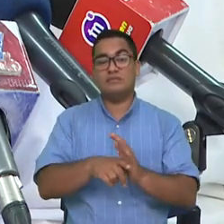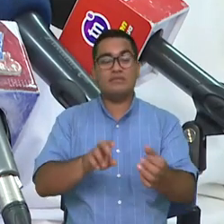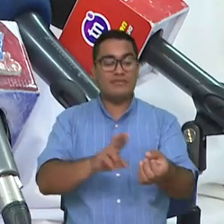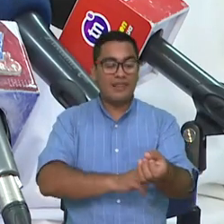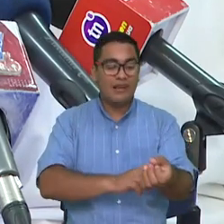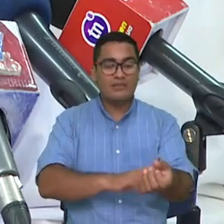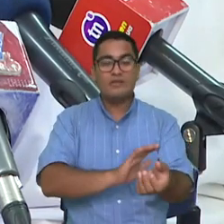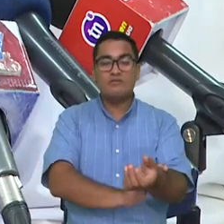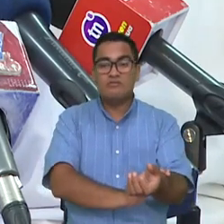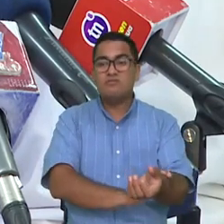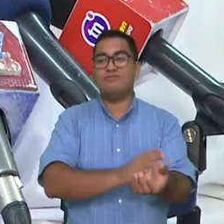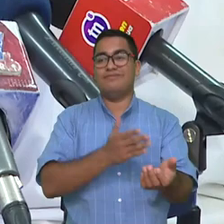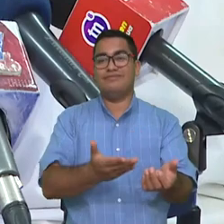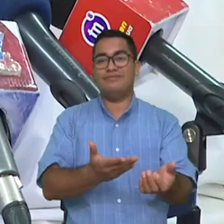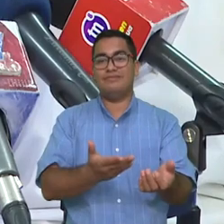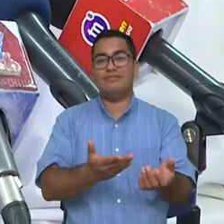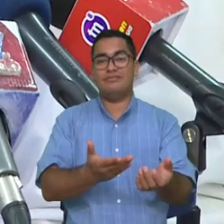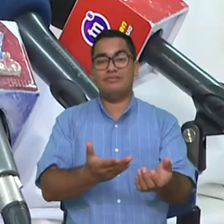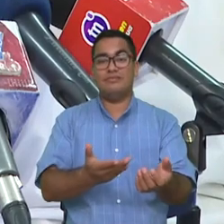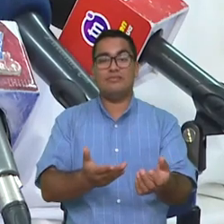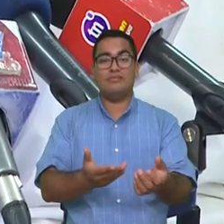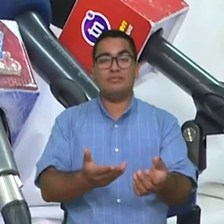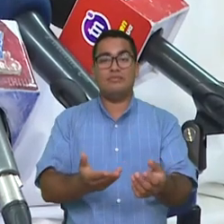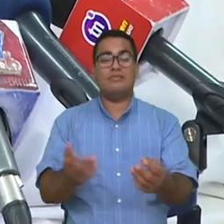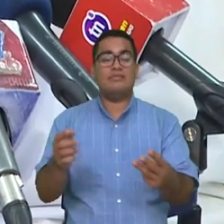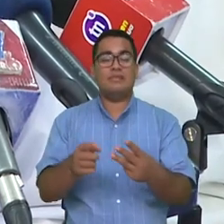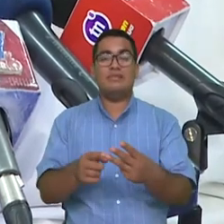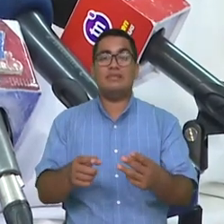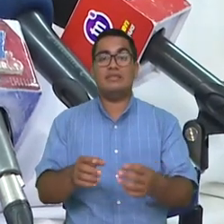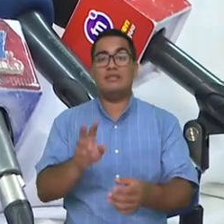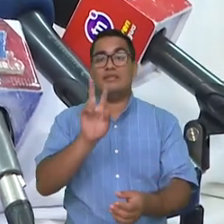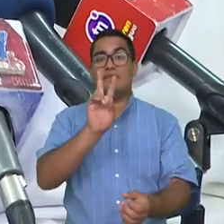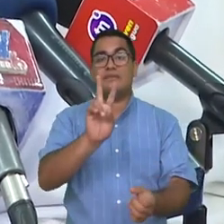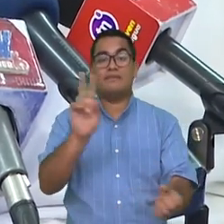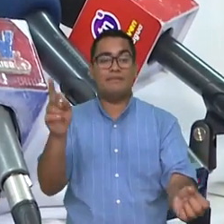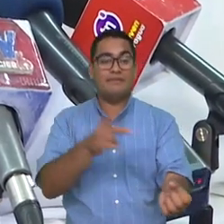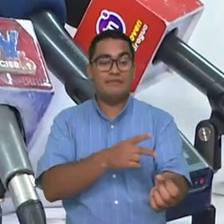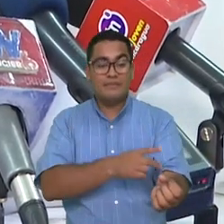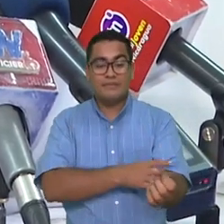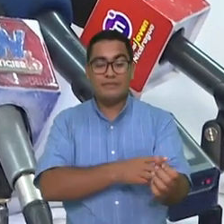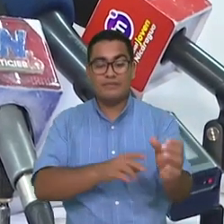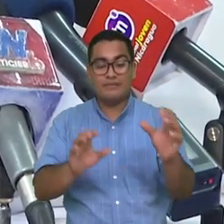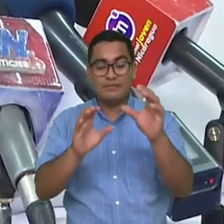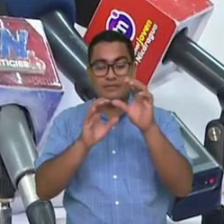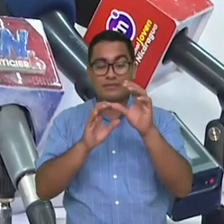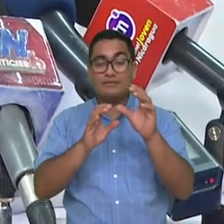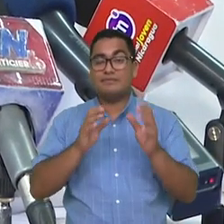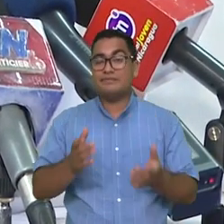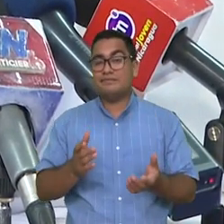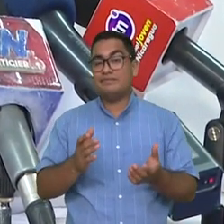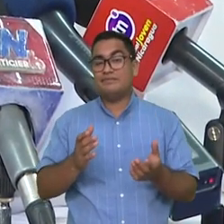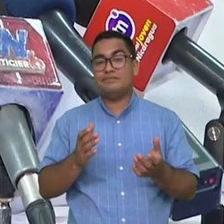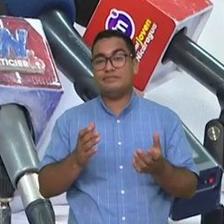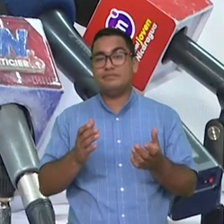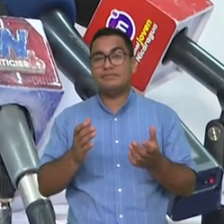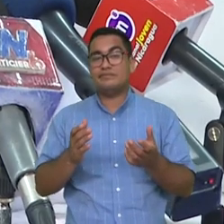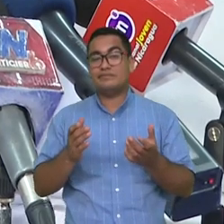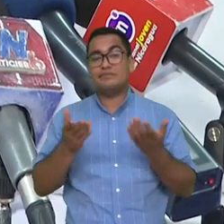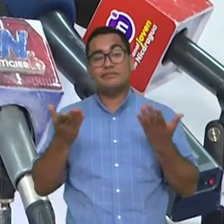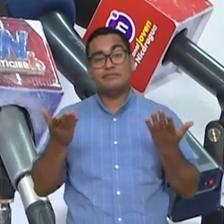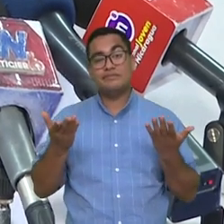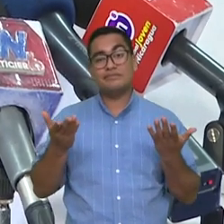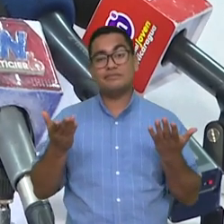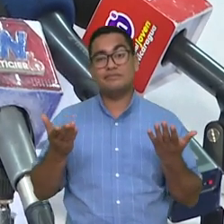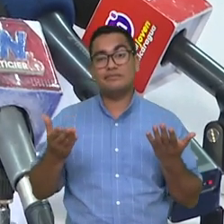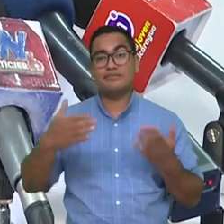es hipertenso, tiene el antecedente de tener cero positivo de VIH, y eso, pues,